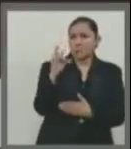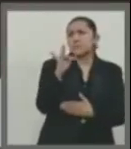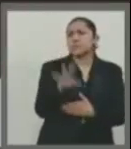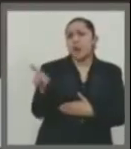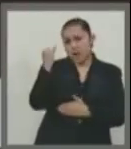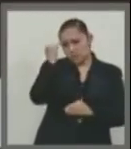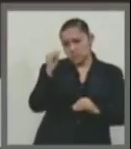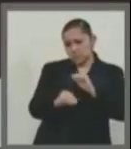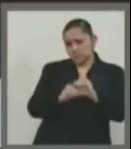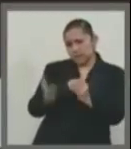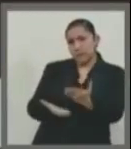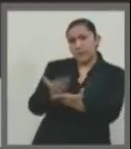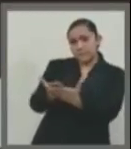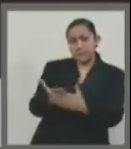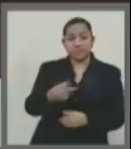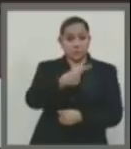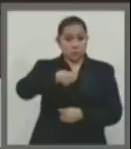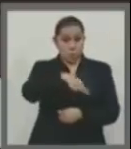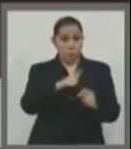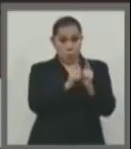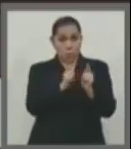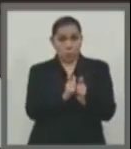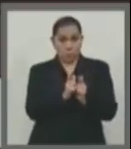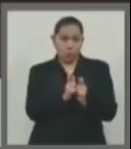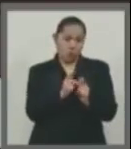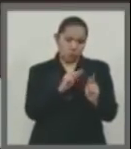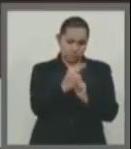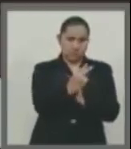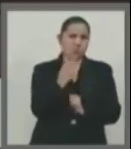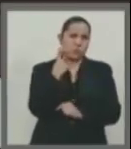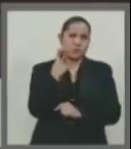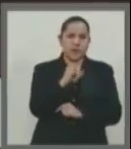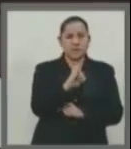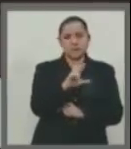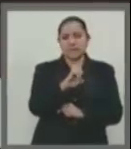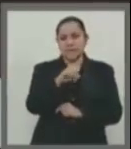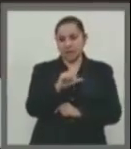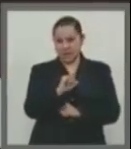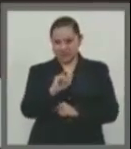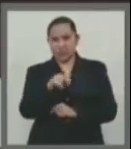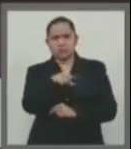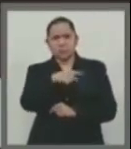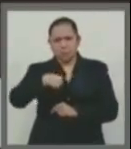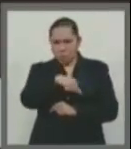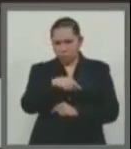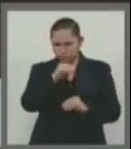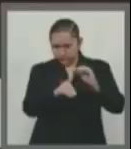izquierda no fueron los primeros en presentar este tipo de iniciativas. Déjenme darles algunos